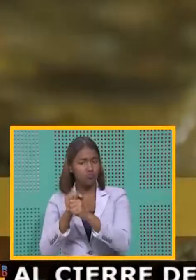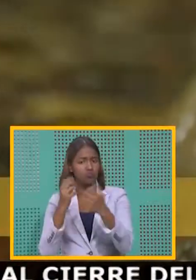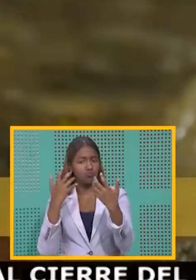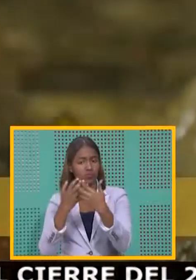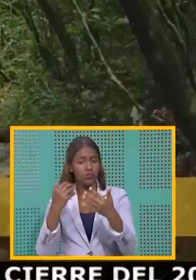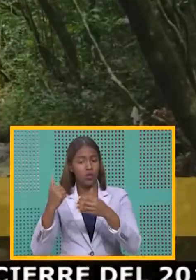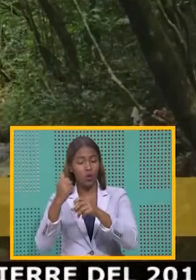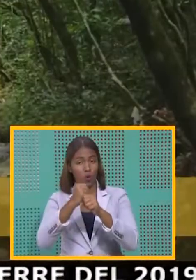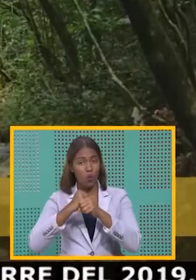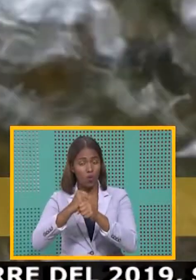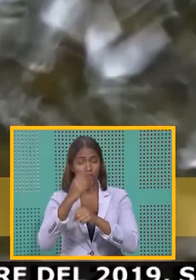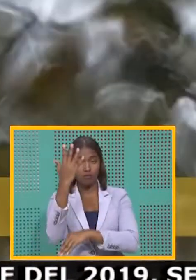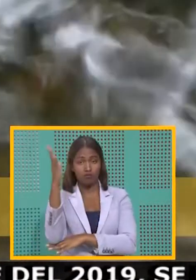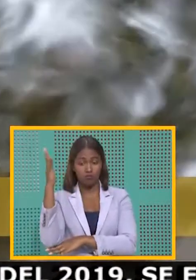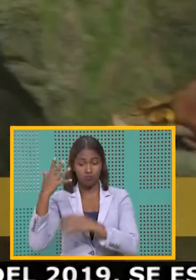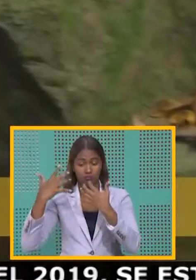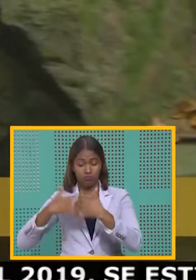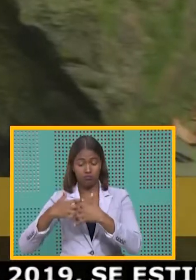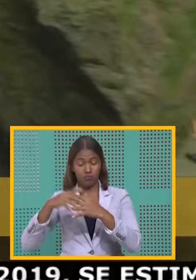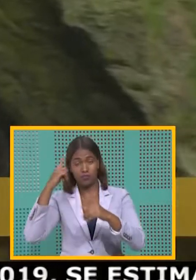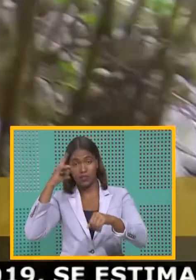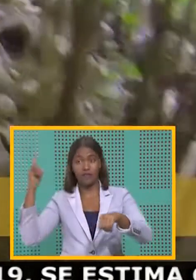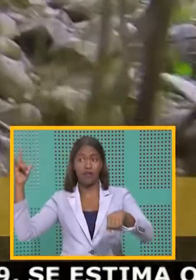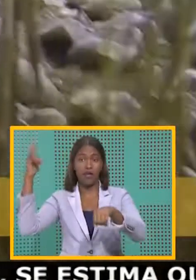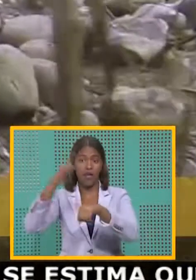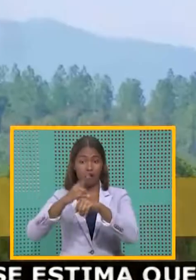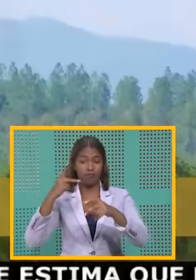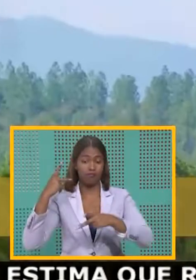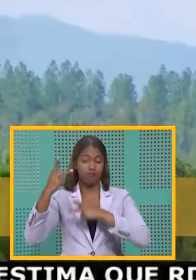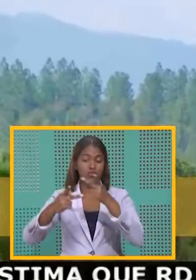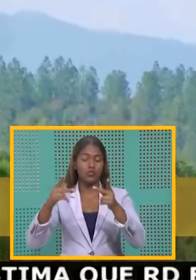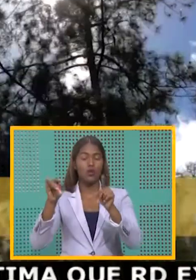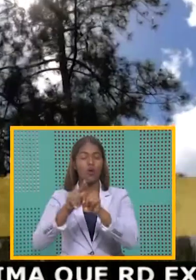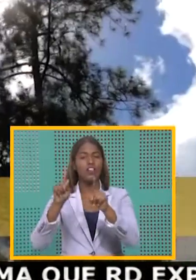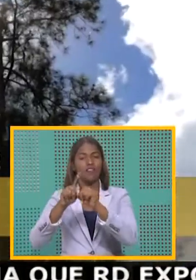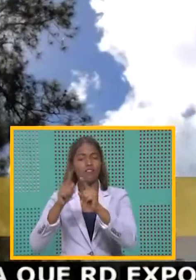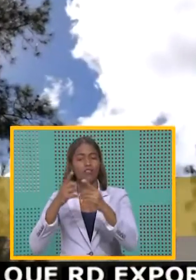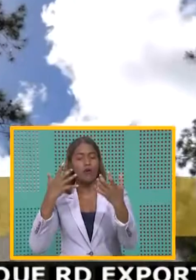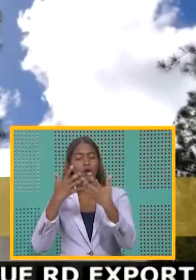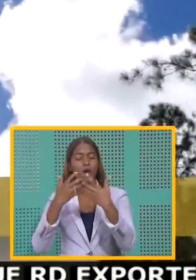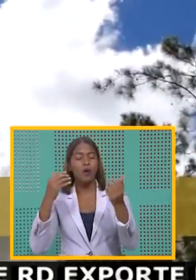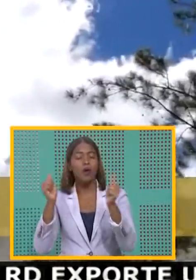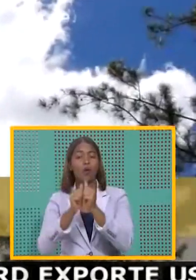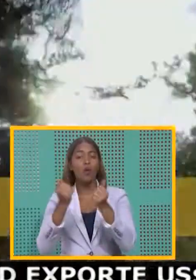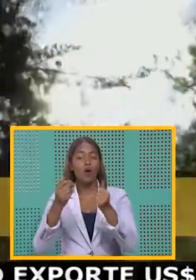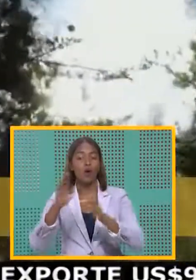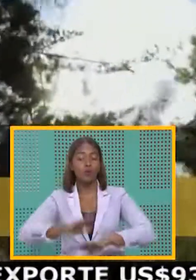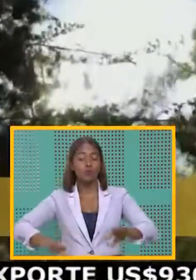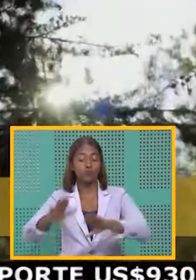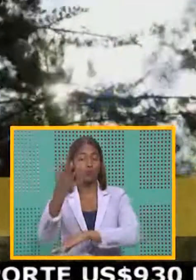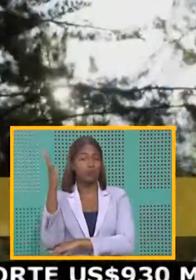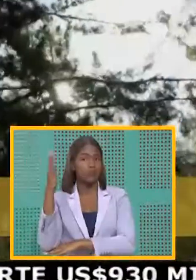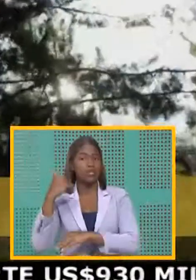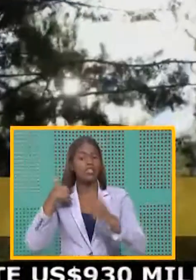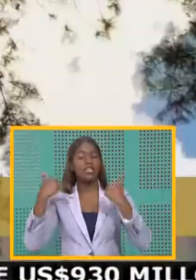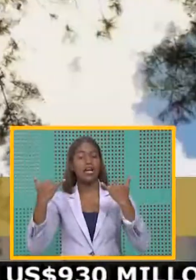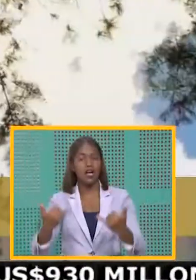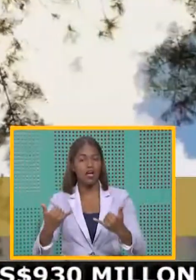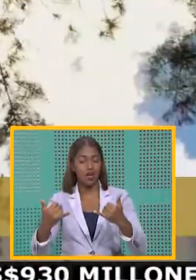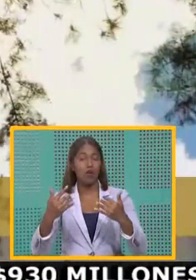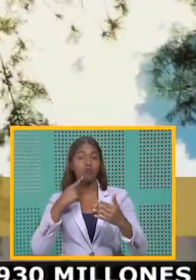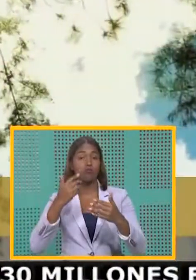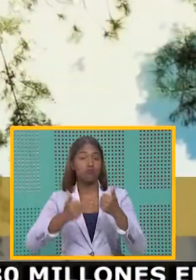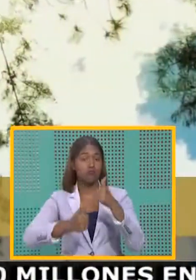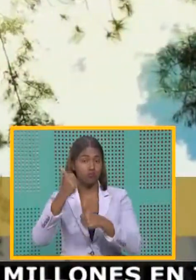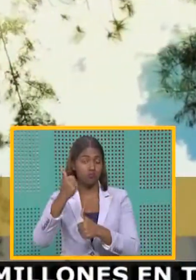sostenibilidad del desarrollo de la industria de viajes y turismo y los tratados relacionados con el medio ambiente que están actualmente en vigor. En